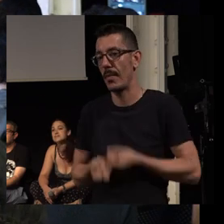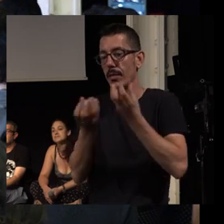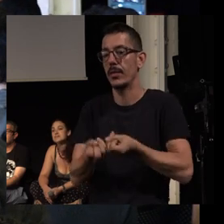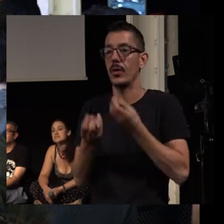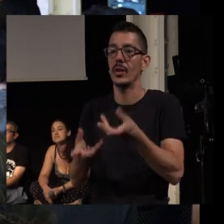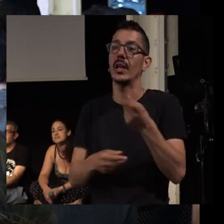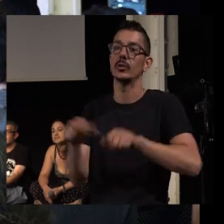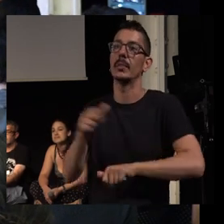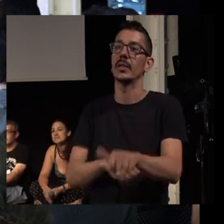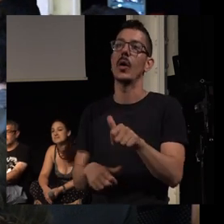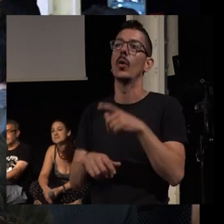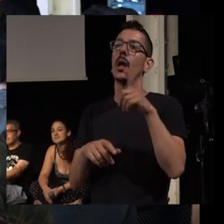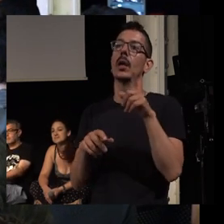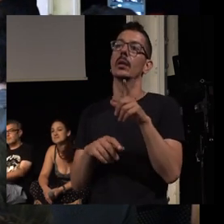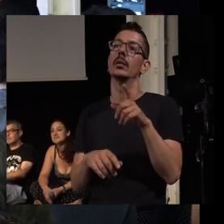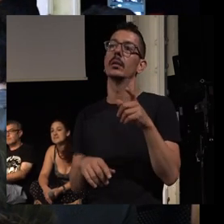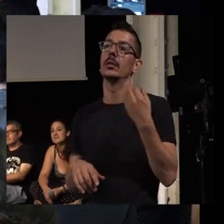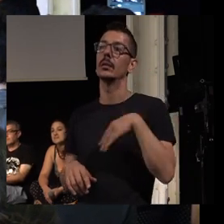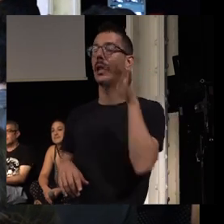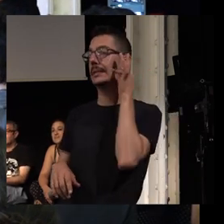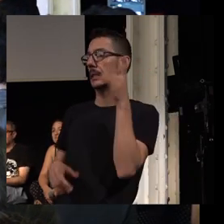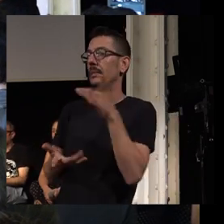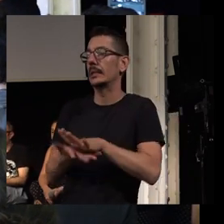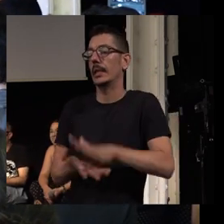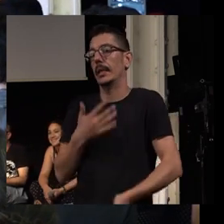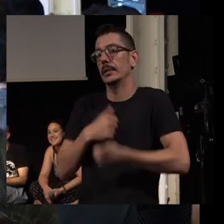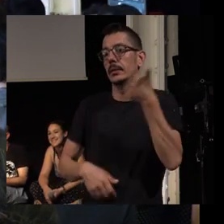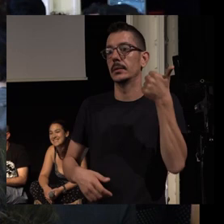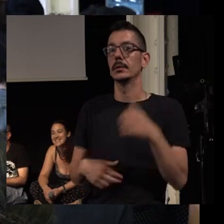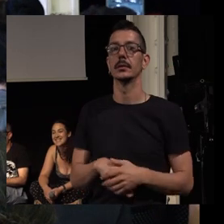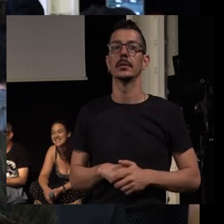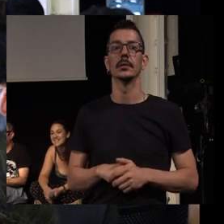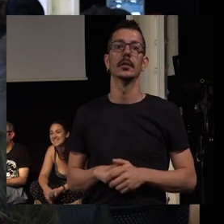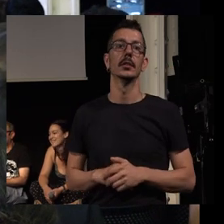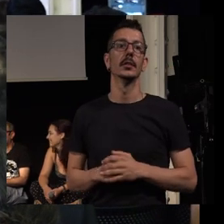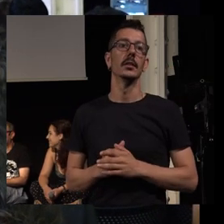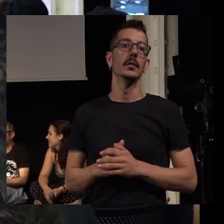esto no va a ser así, porque, bueno, las chicas ganarían en tranquilidad.